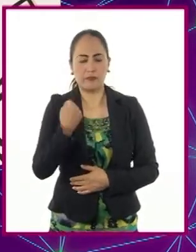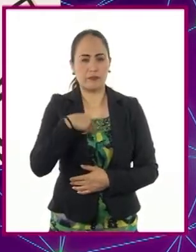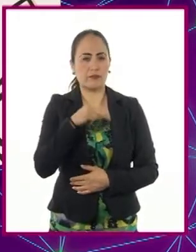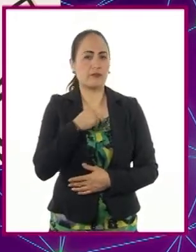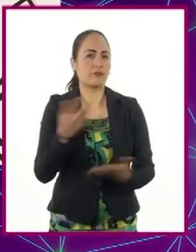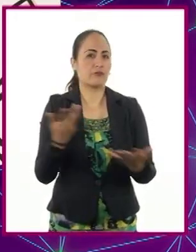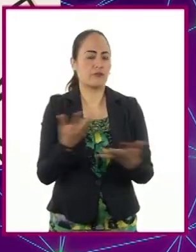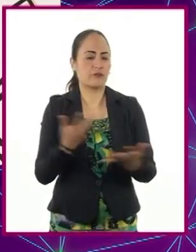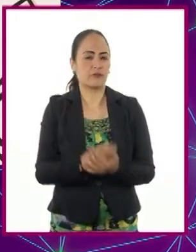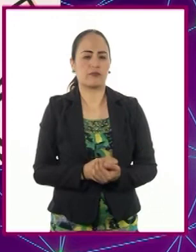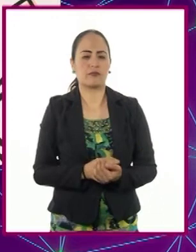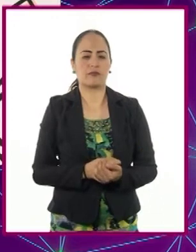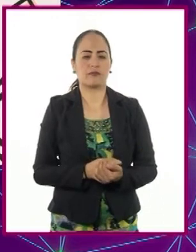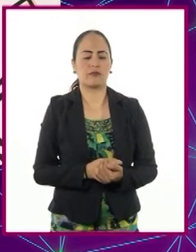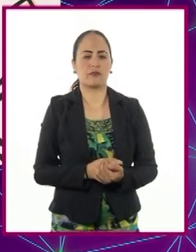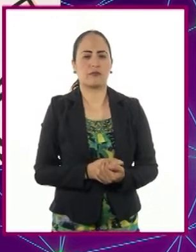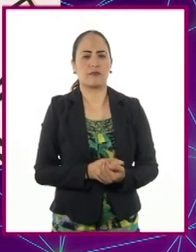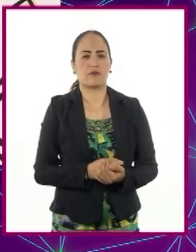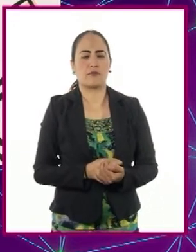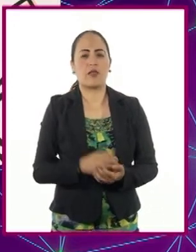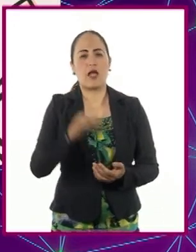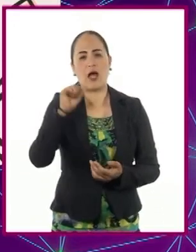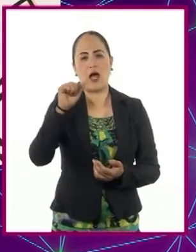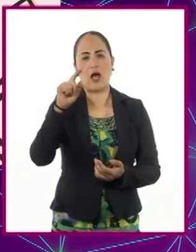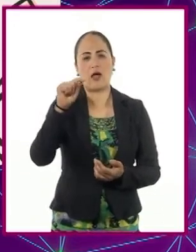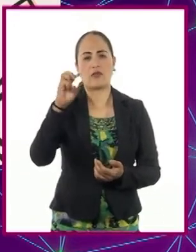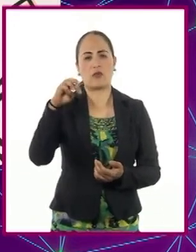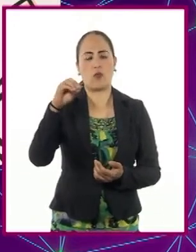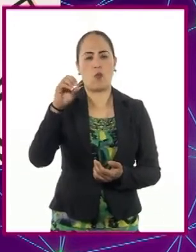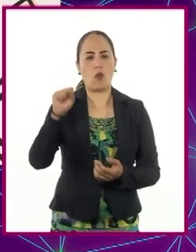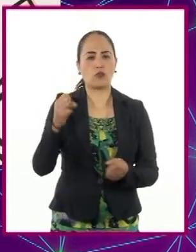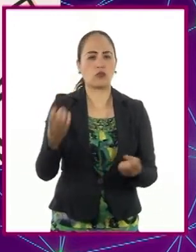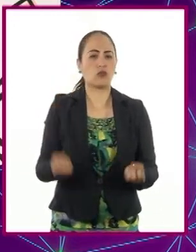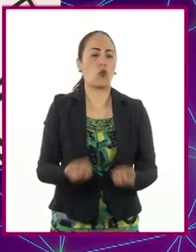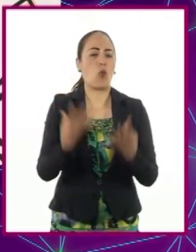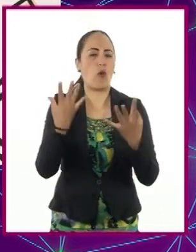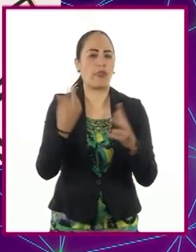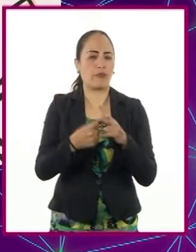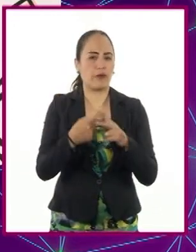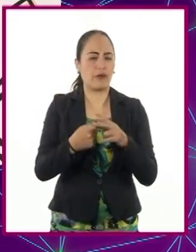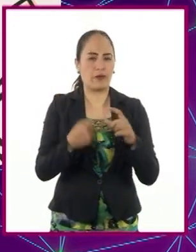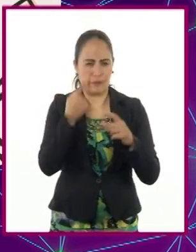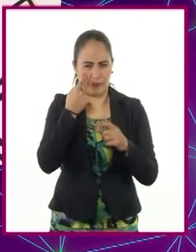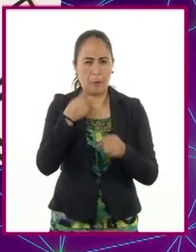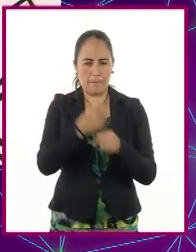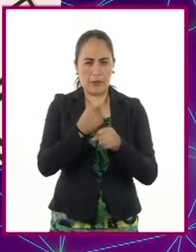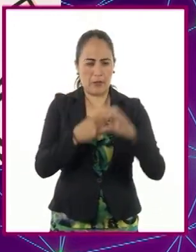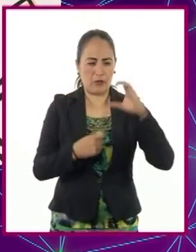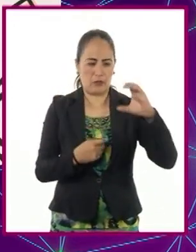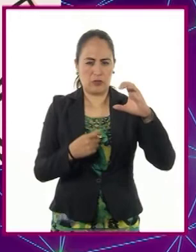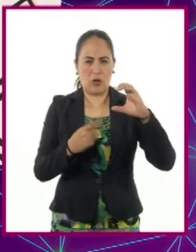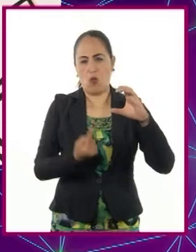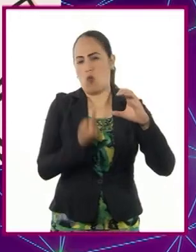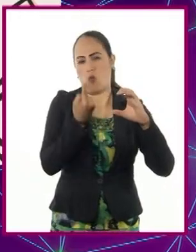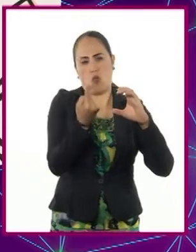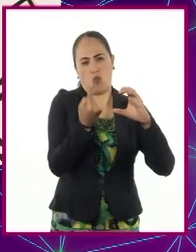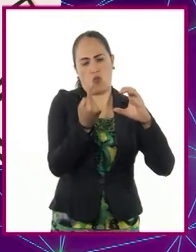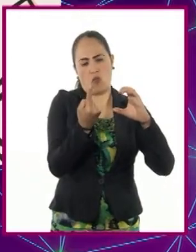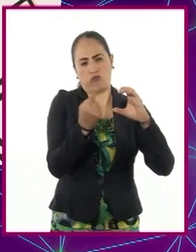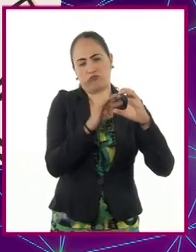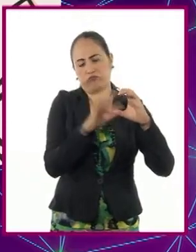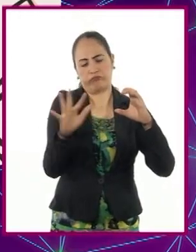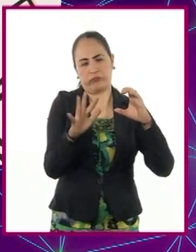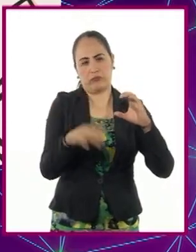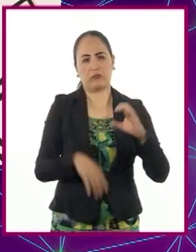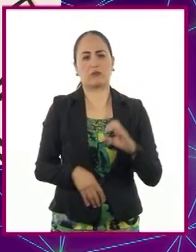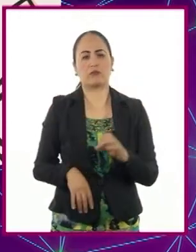es contar la cantidad de átomos presentes en el compuesto. Iniciemos con el carbono, que solamente tiene un átomo. Aunque no se exprese